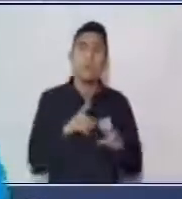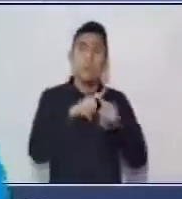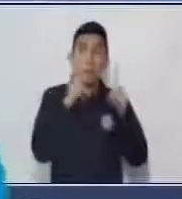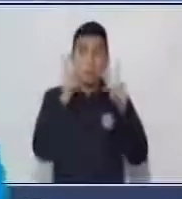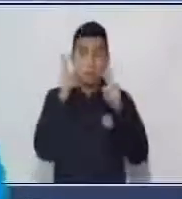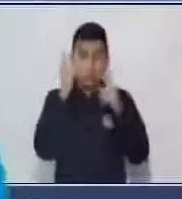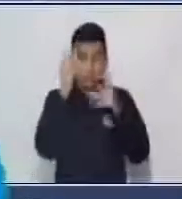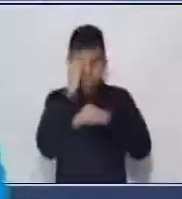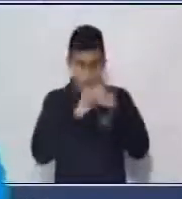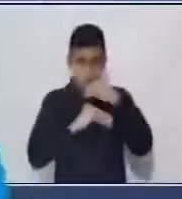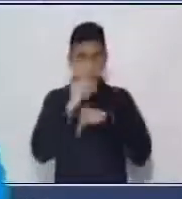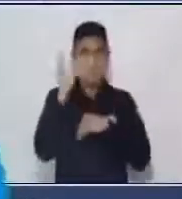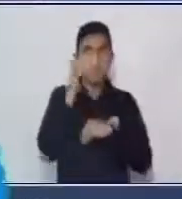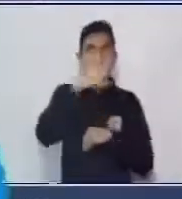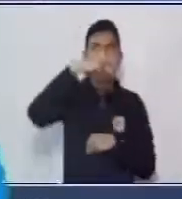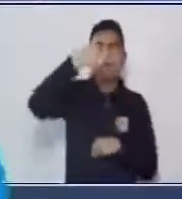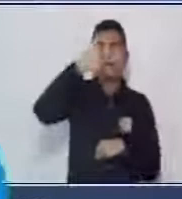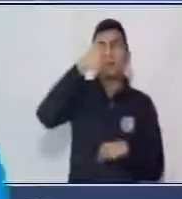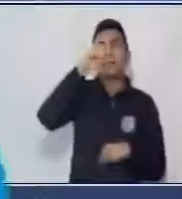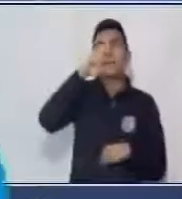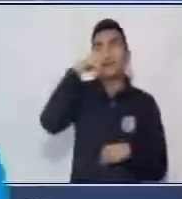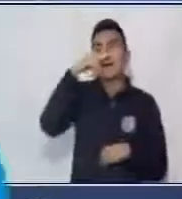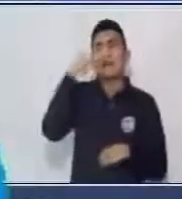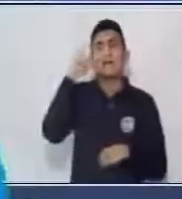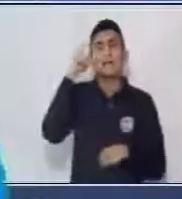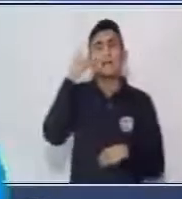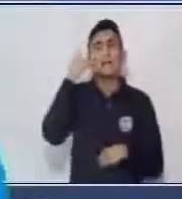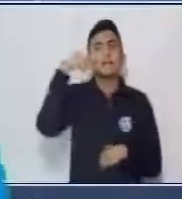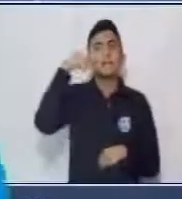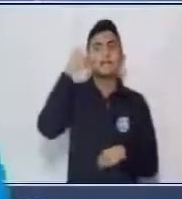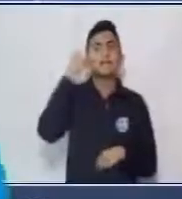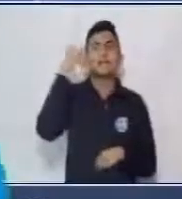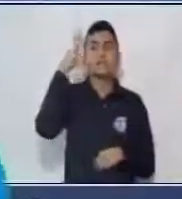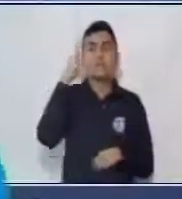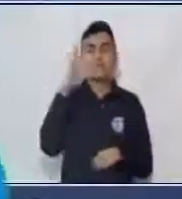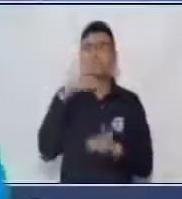participio, sería en la tercera conjugación, cantado.